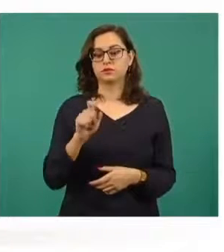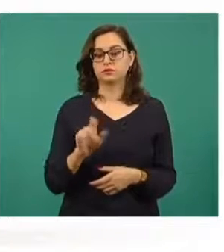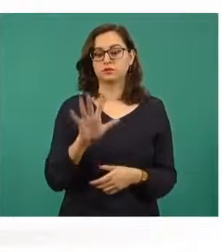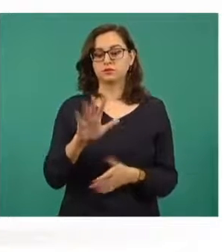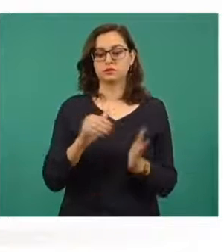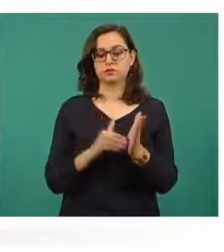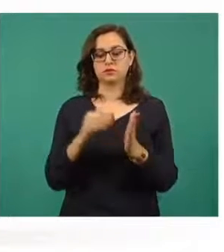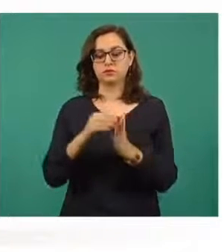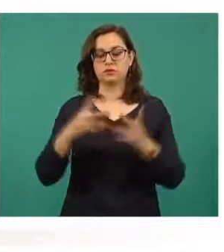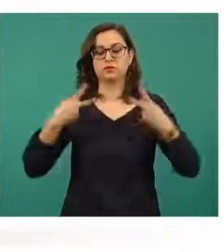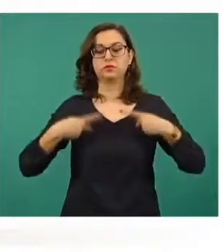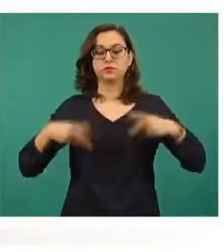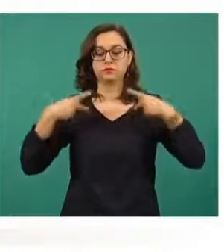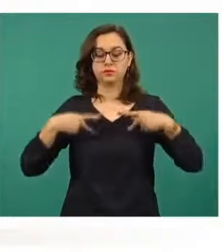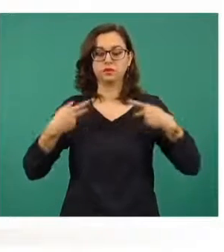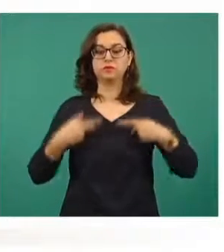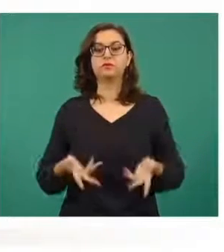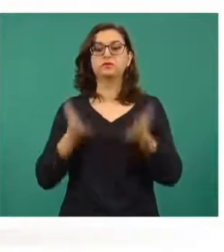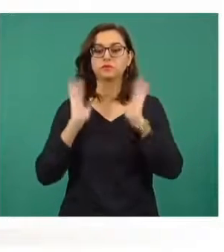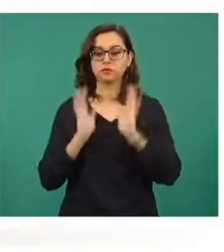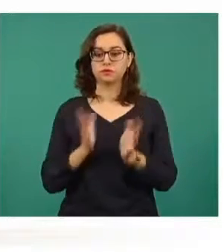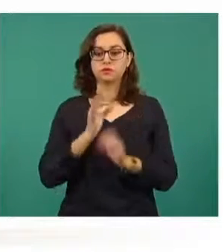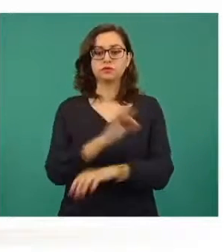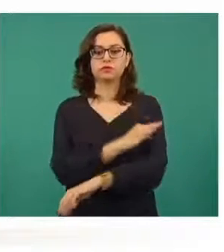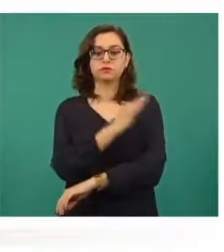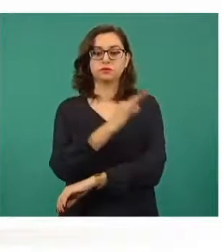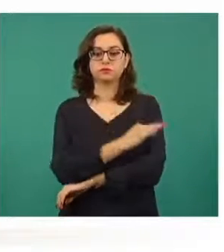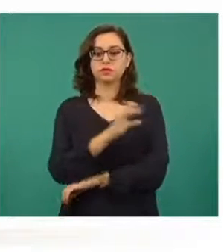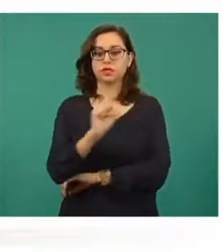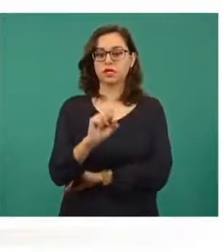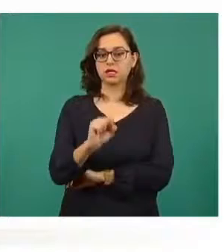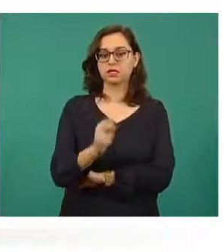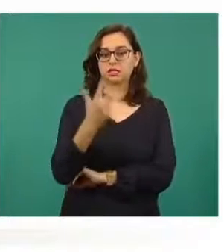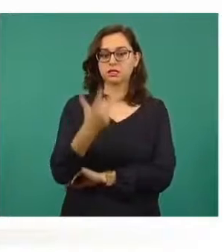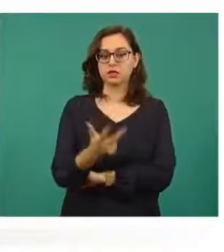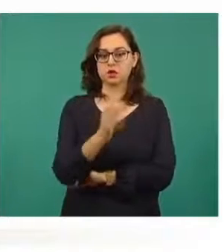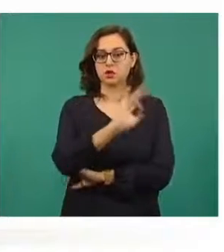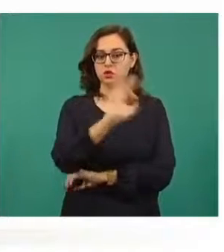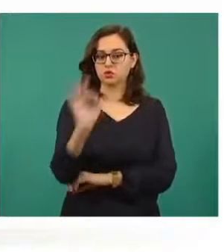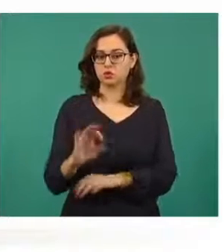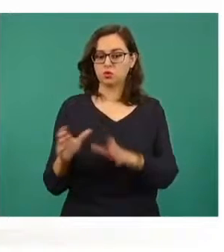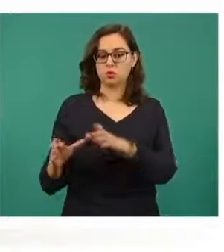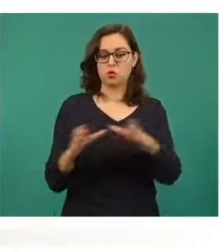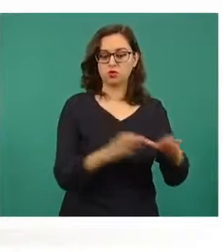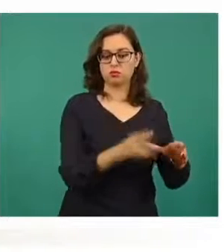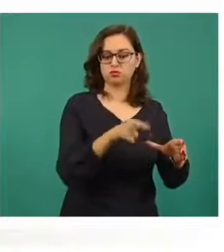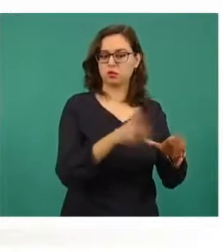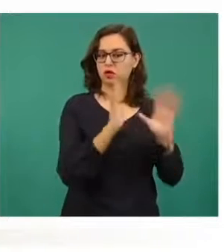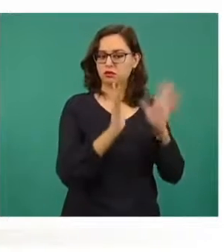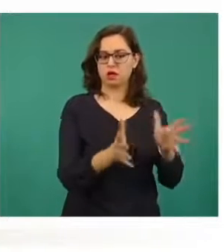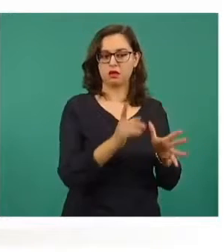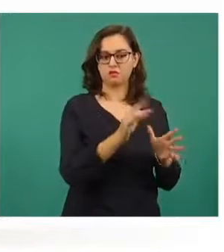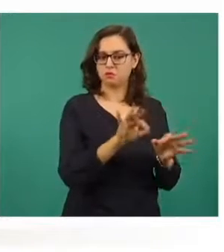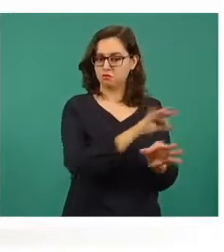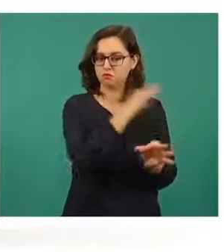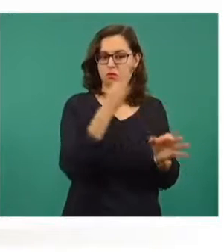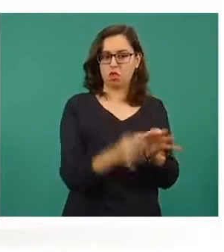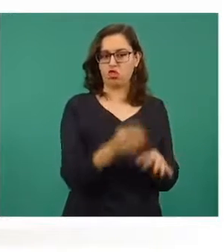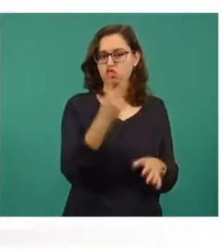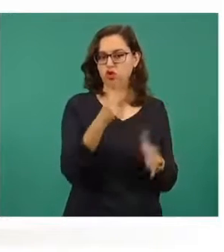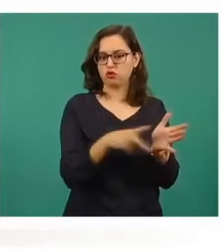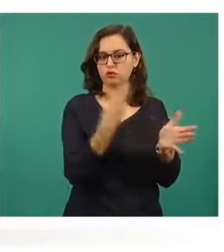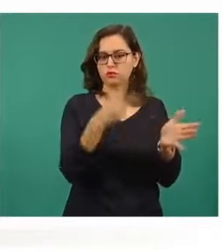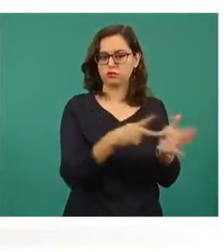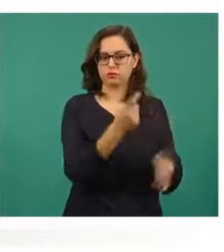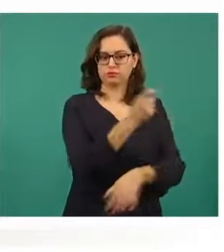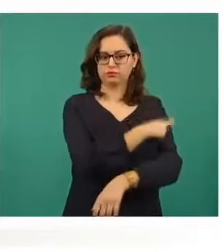millones de personas que ya han sido vacunadas, 68 por ciento de ellas con el esquema completo. Y seguimos en